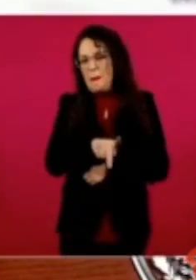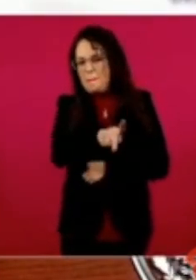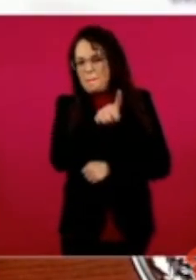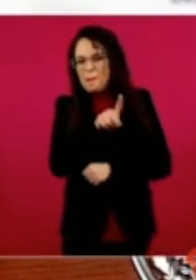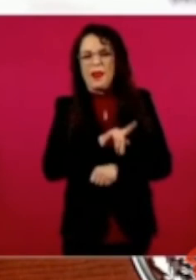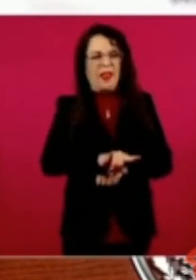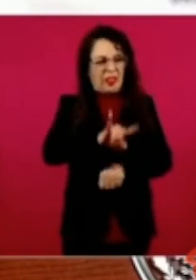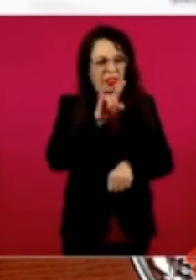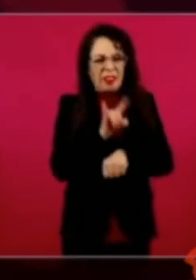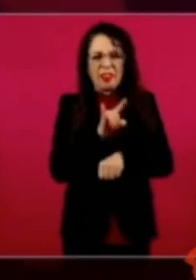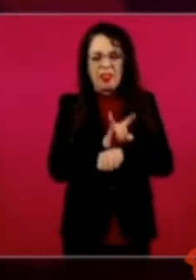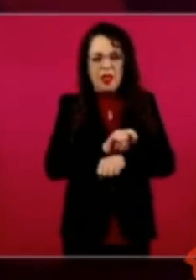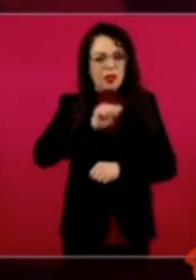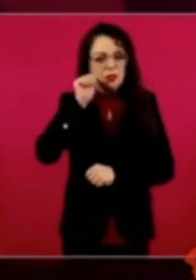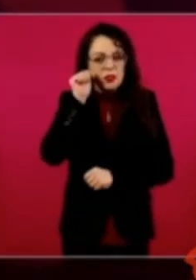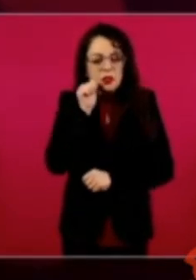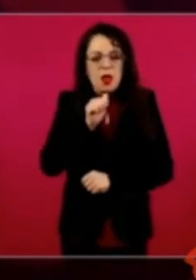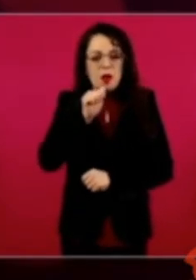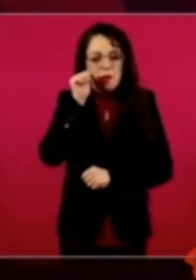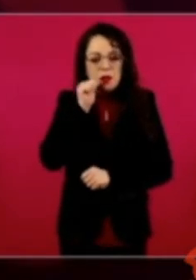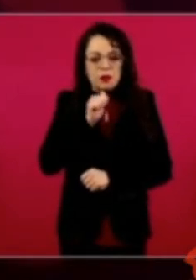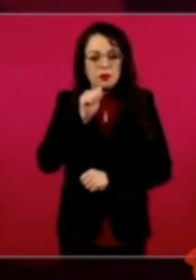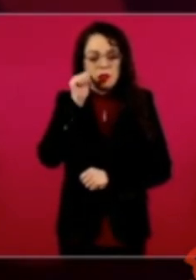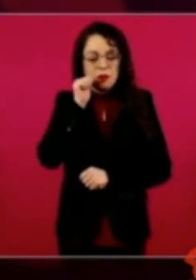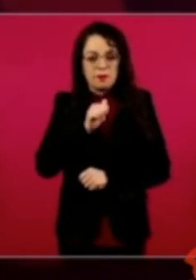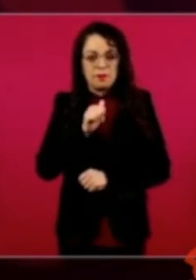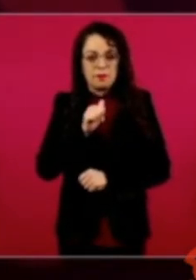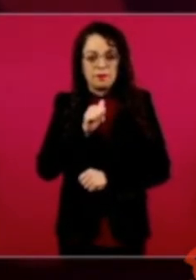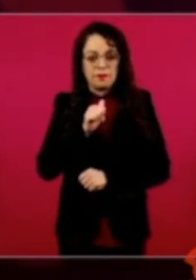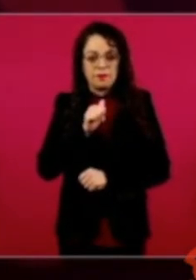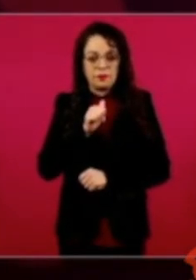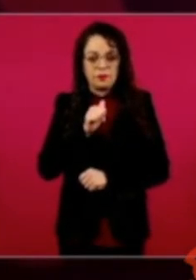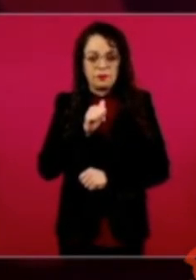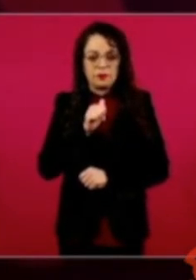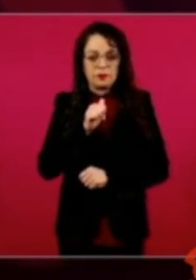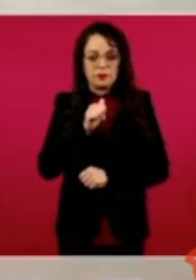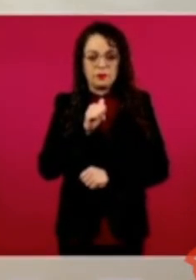Nunca dejó de informar.